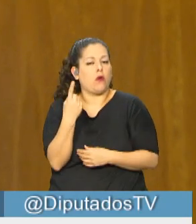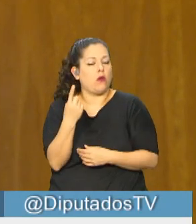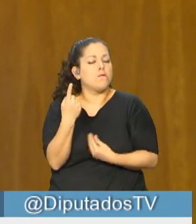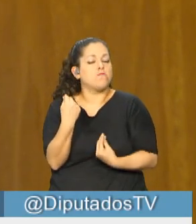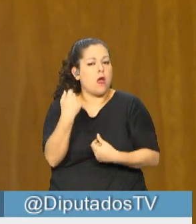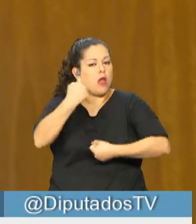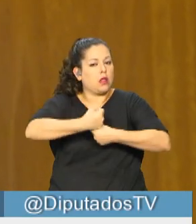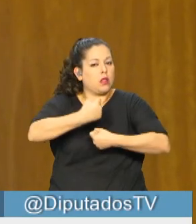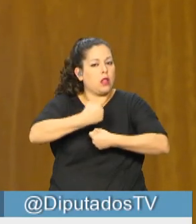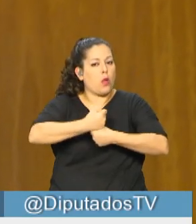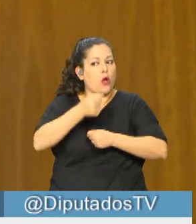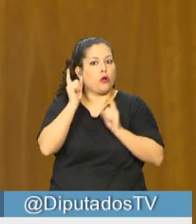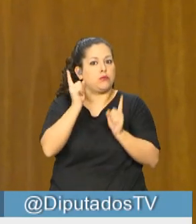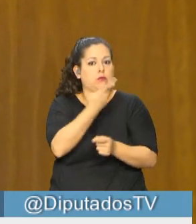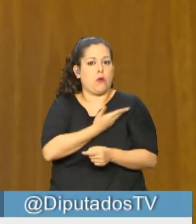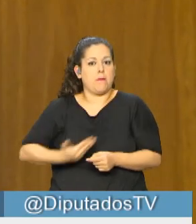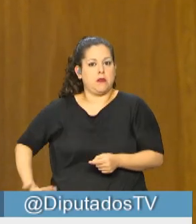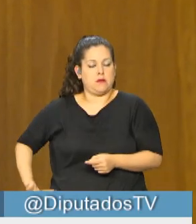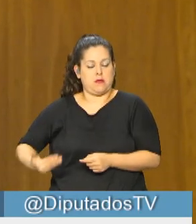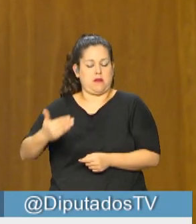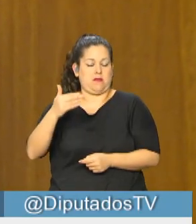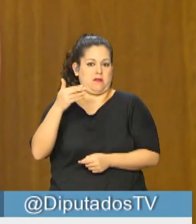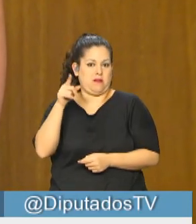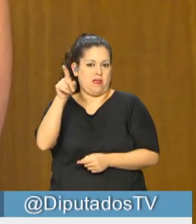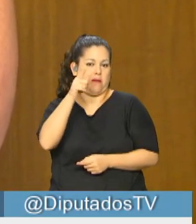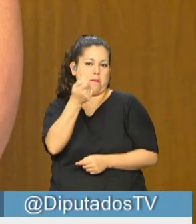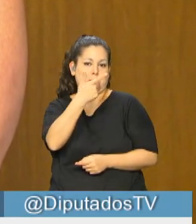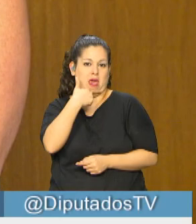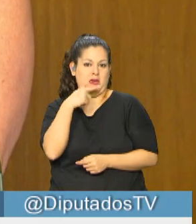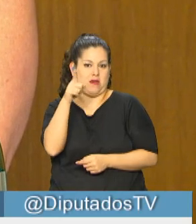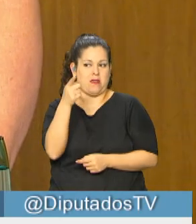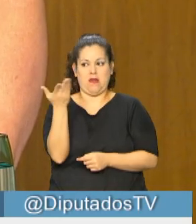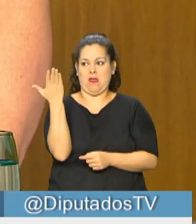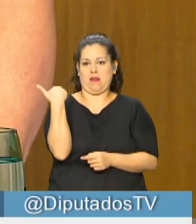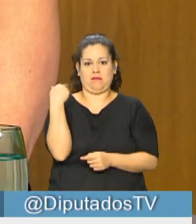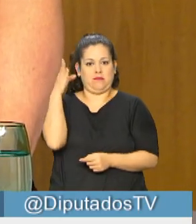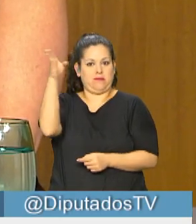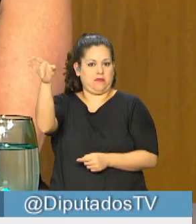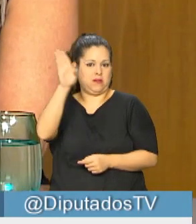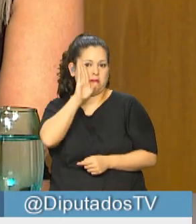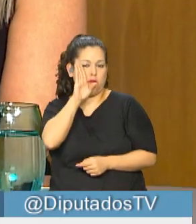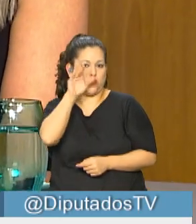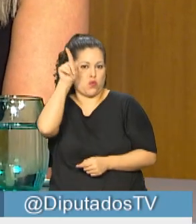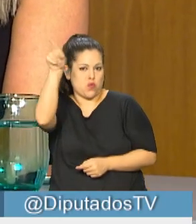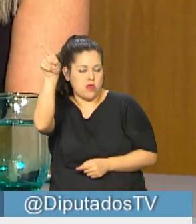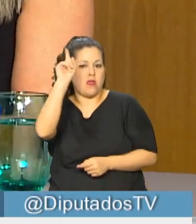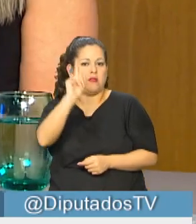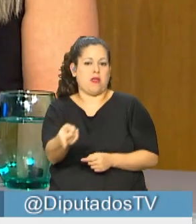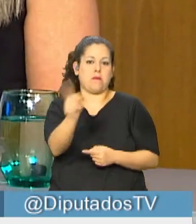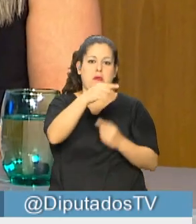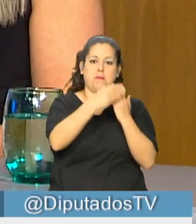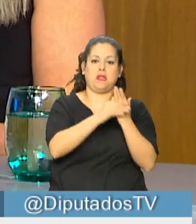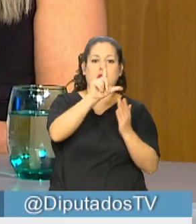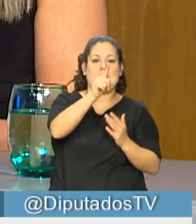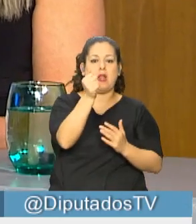está haciendo con el propio presidente de la Nación, ayer mismo en los Estados Unidos, y a el trabajo del ministro Hernán Lacunza. 14